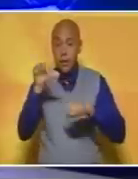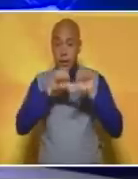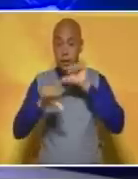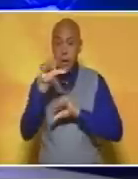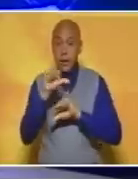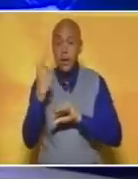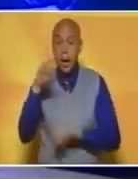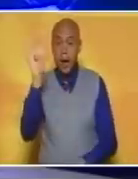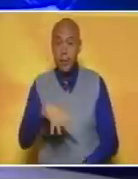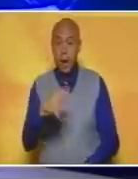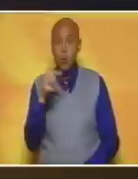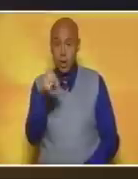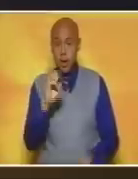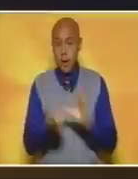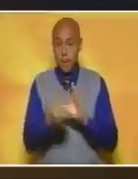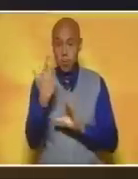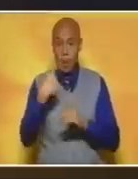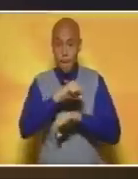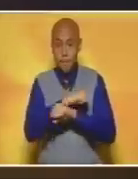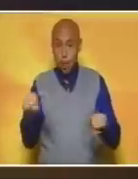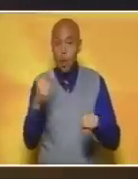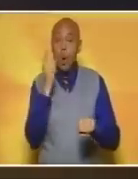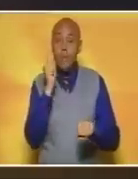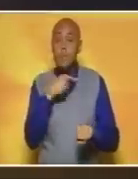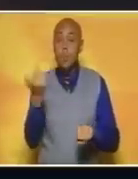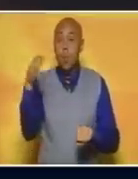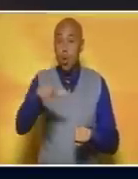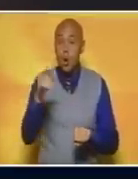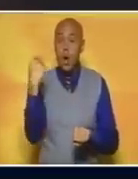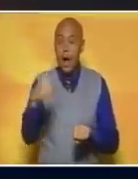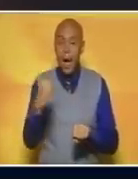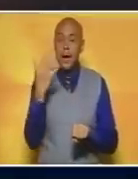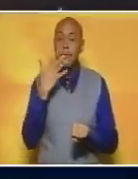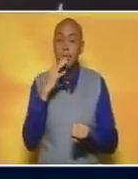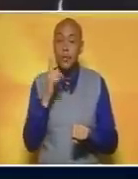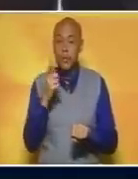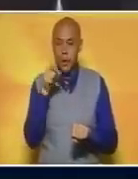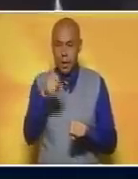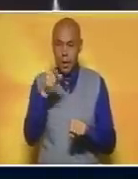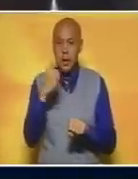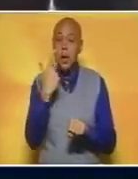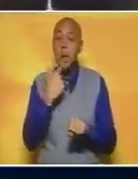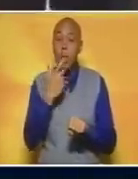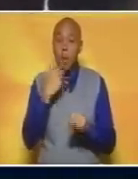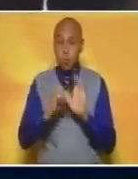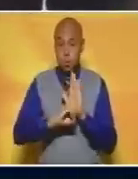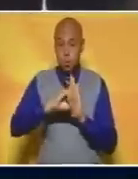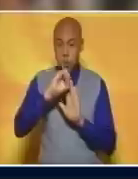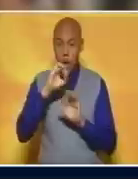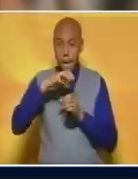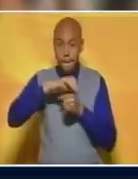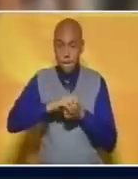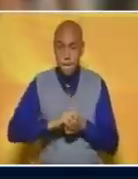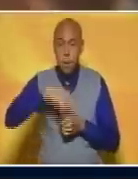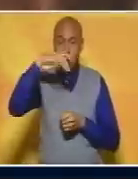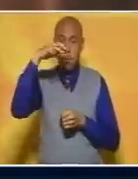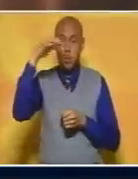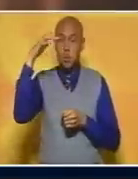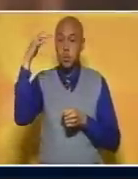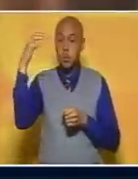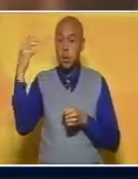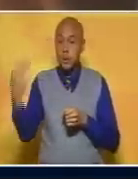de Cataluña. Una de las víctimas falleció cuando la tapa de la caldera en la que se produjo la detonación voló